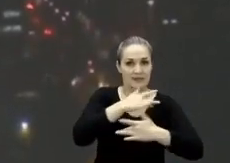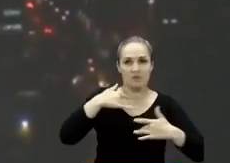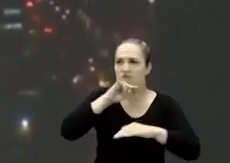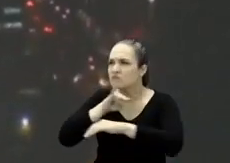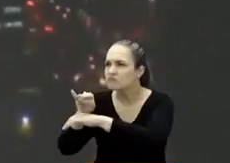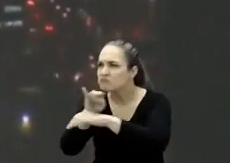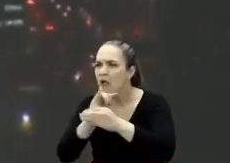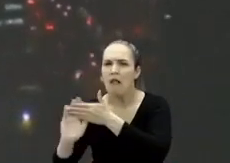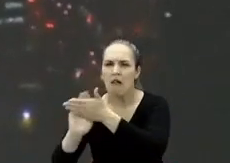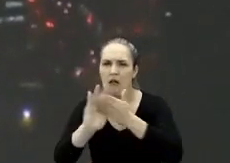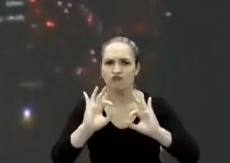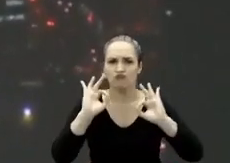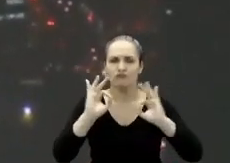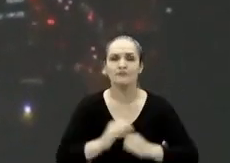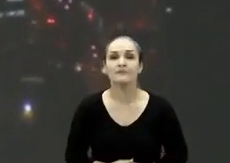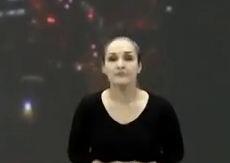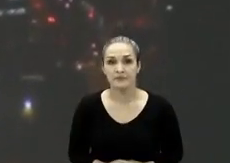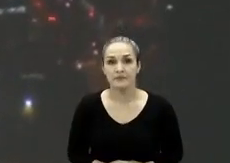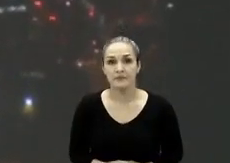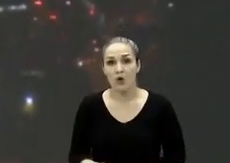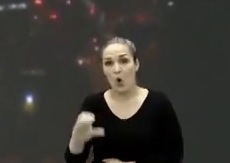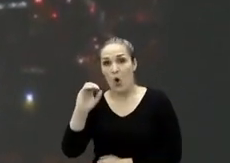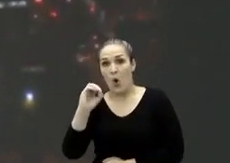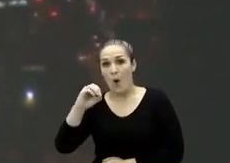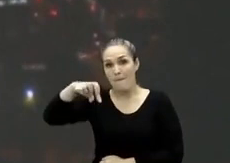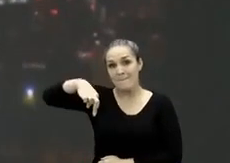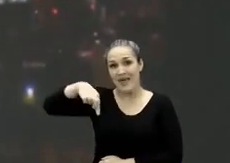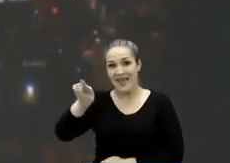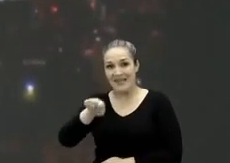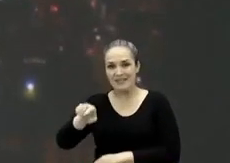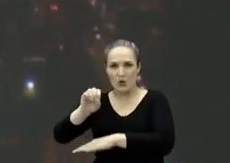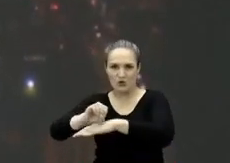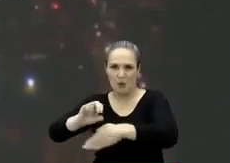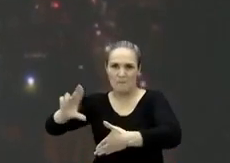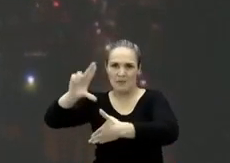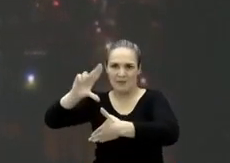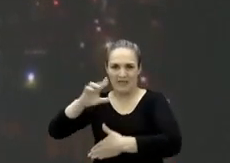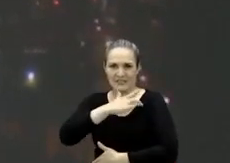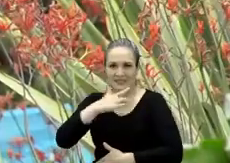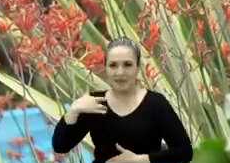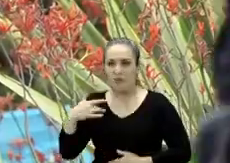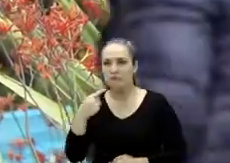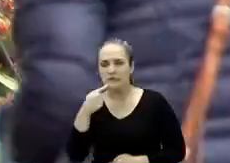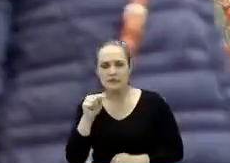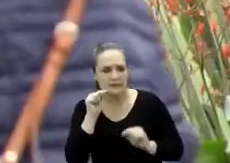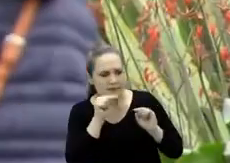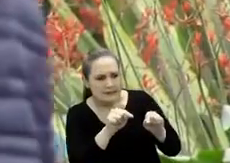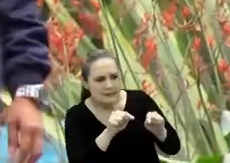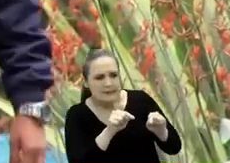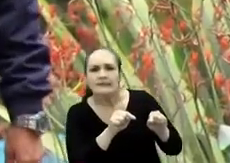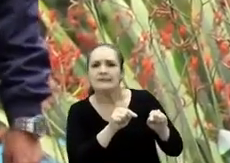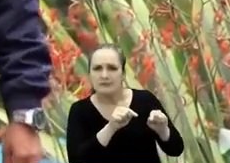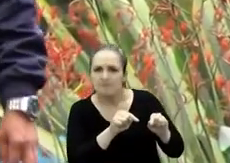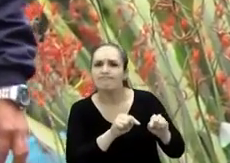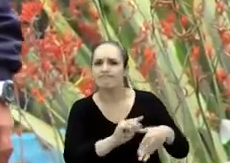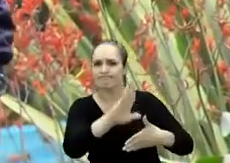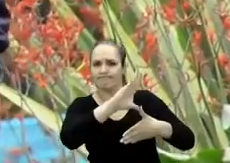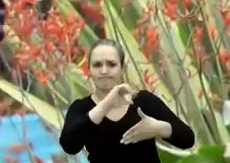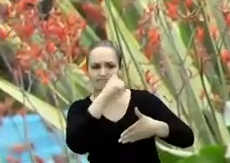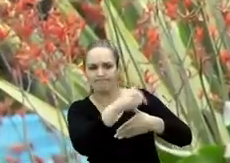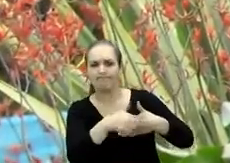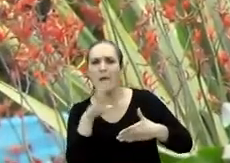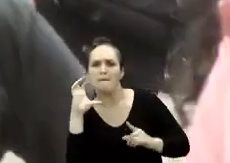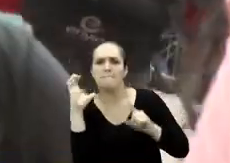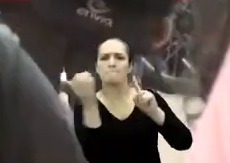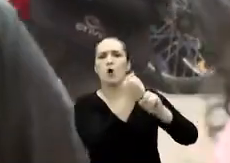La Organización Panamericana de la Salud confirmó que en el continente americano la variante Delta del COVID-19 ya fue